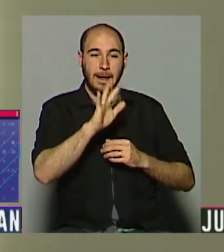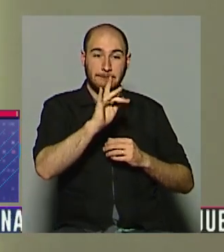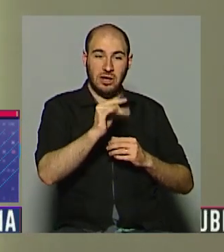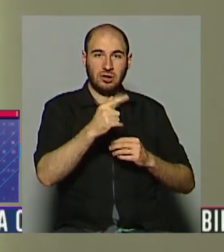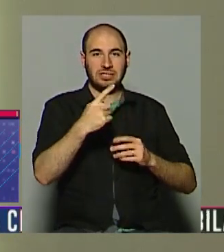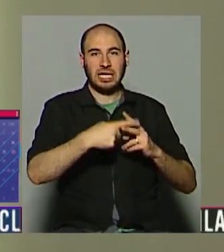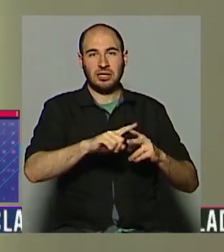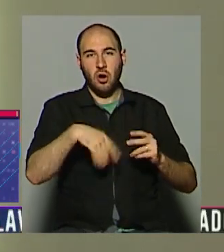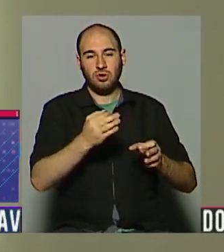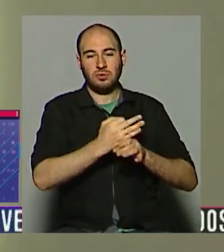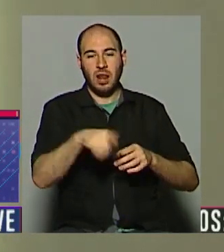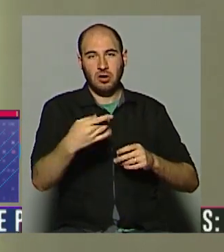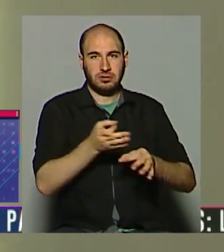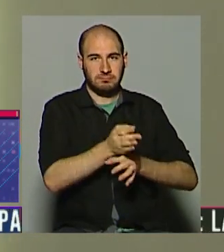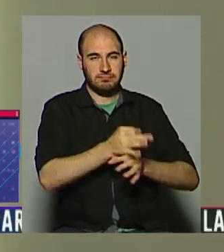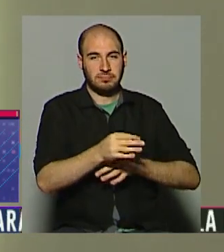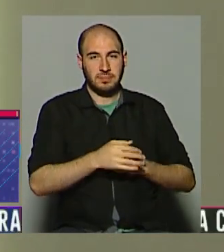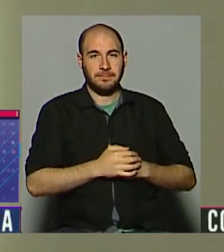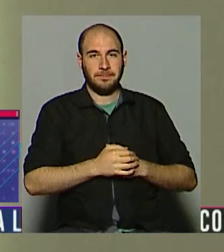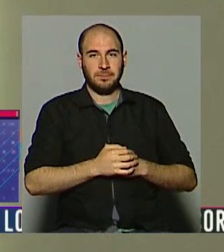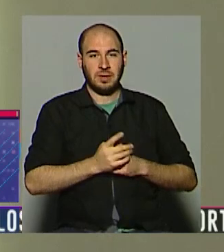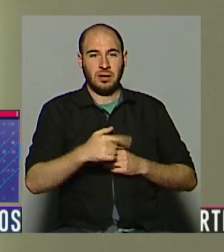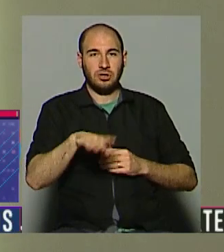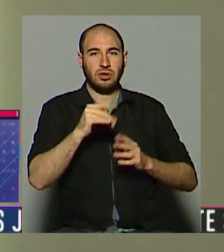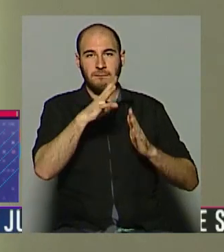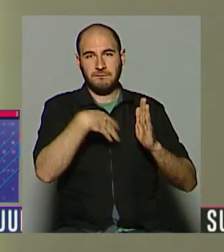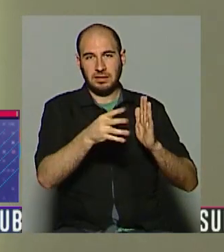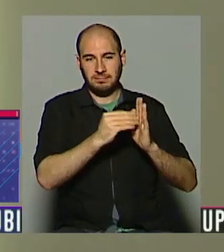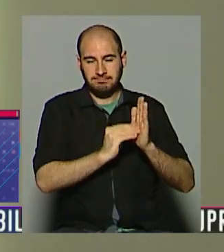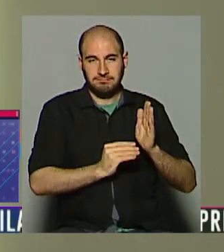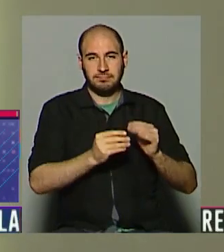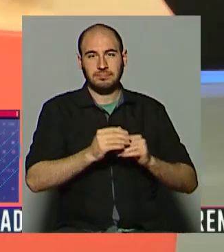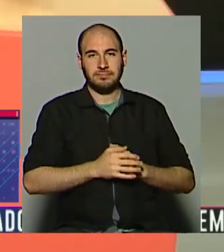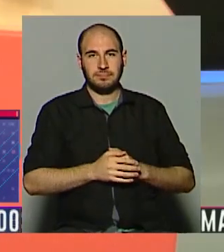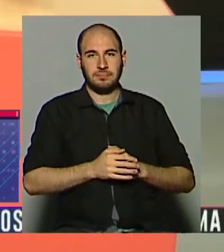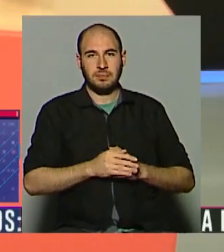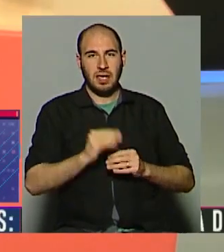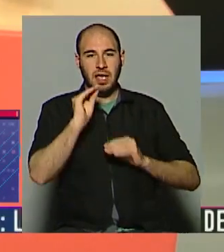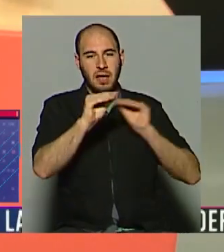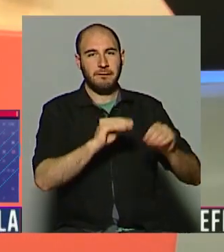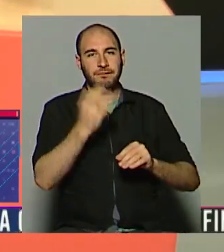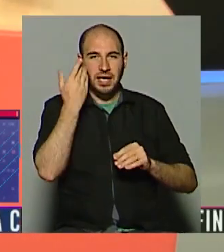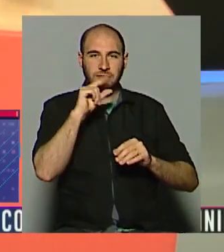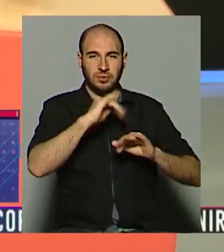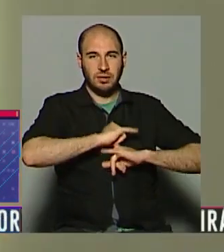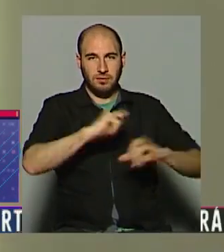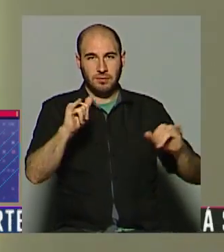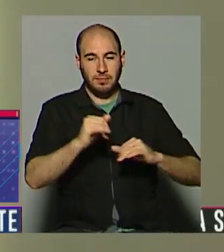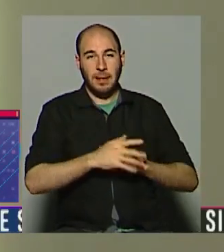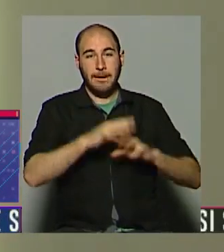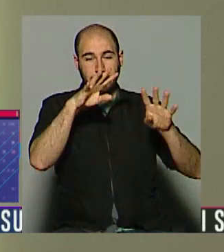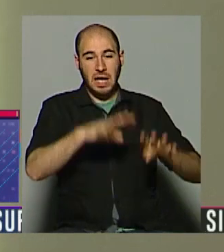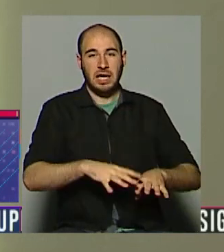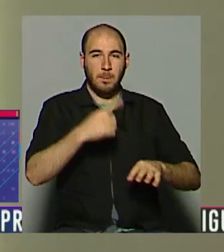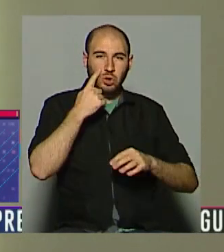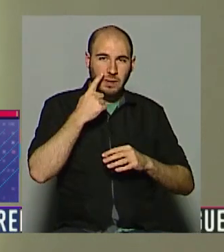vamos a dar otro taller a otro colegio. Hemos subido el cronograma a las redes sociales y lo pueden encontrar en la página de